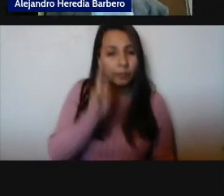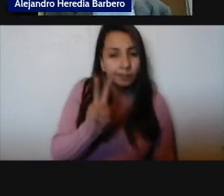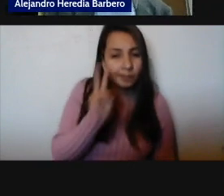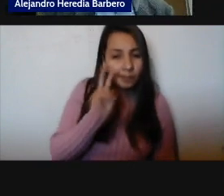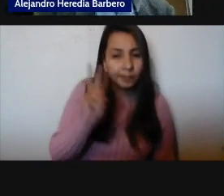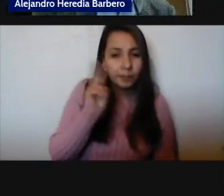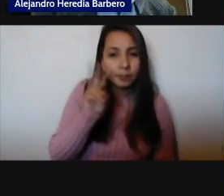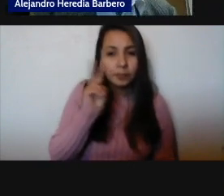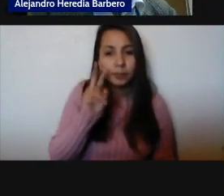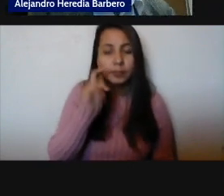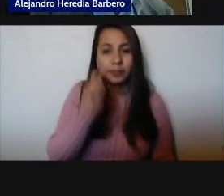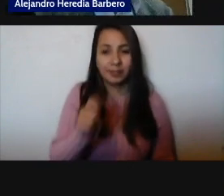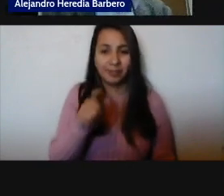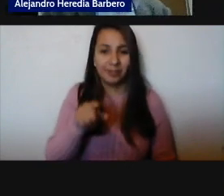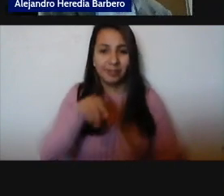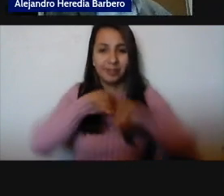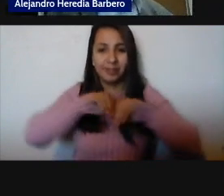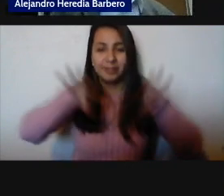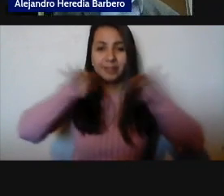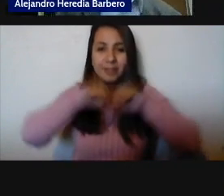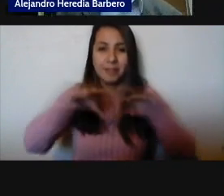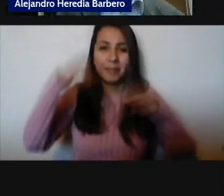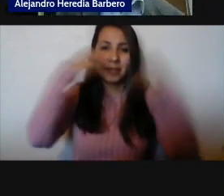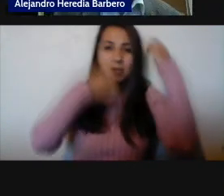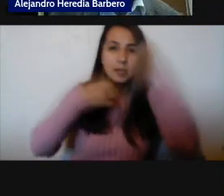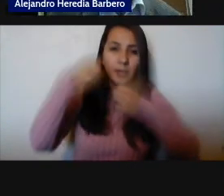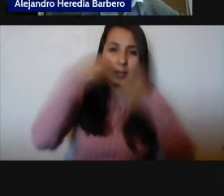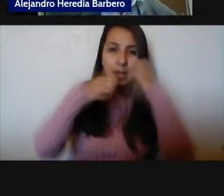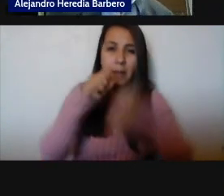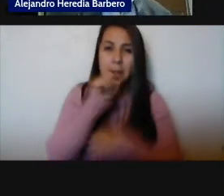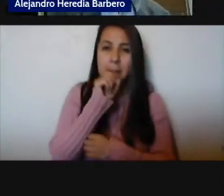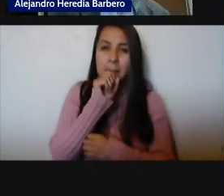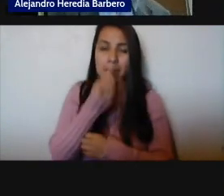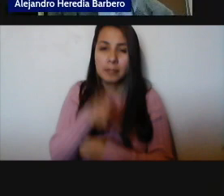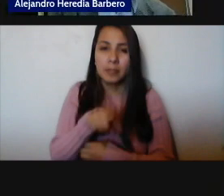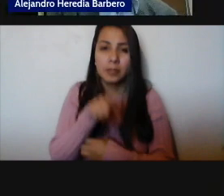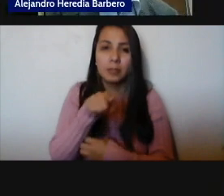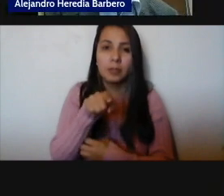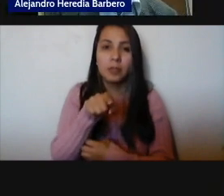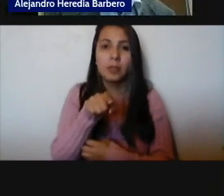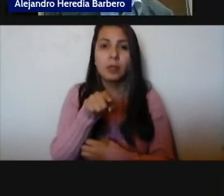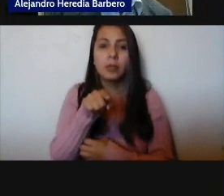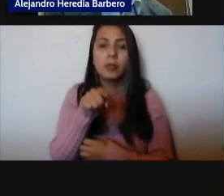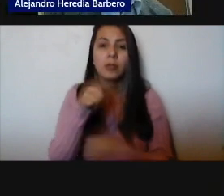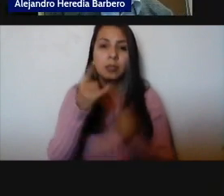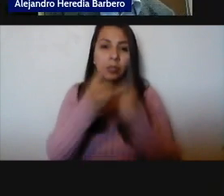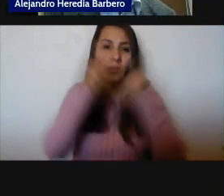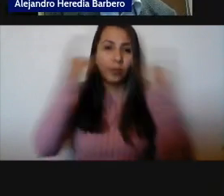¿Qué es lo que estamos viendo nosotros en estos artículos que estamos revisando